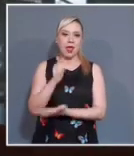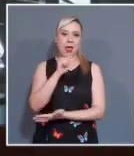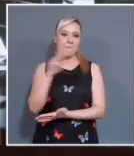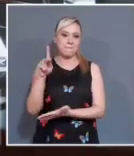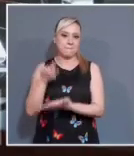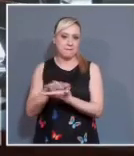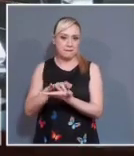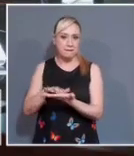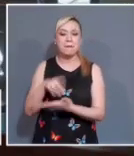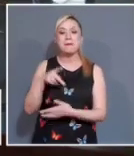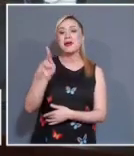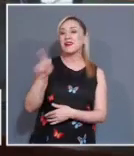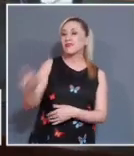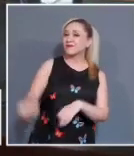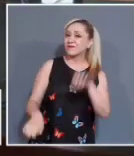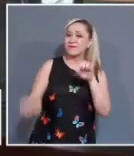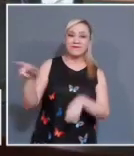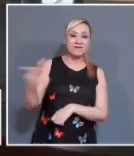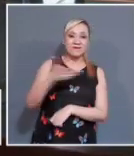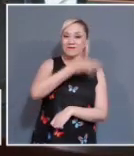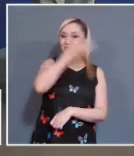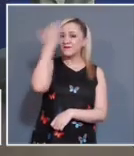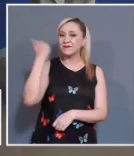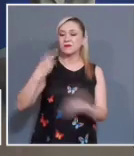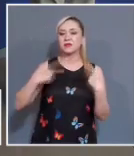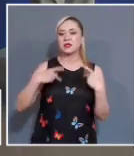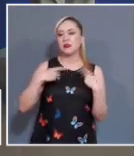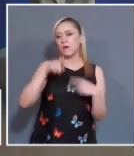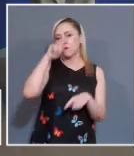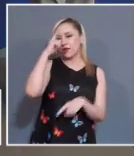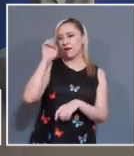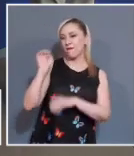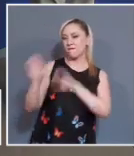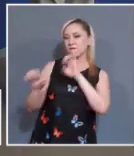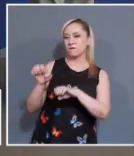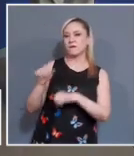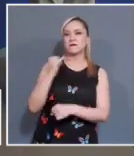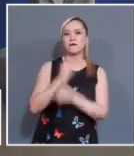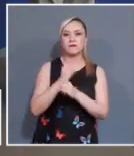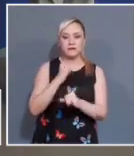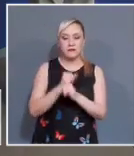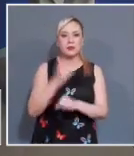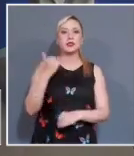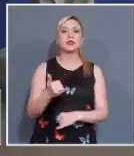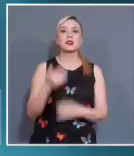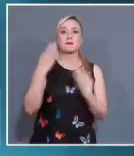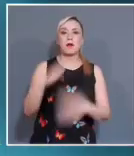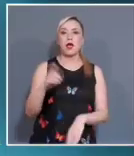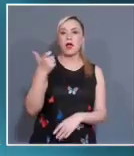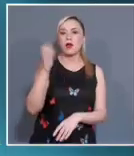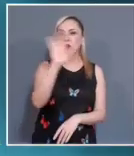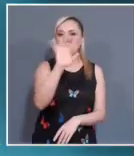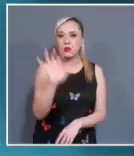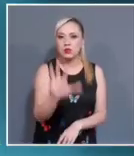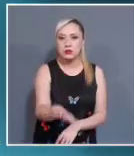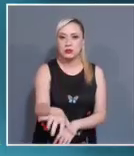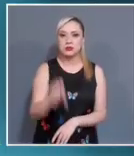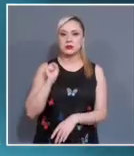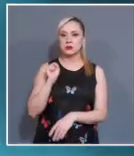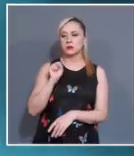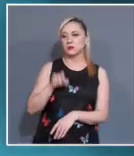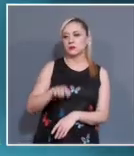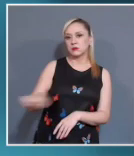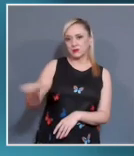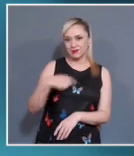blanco fácil para los estafadores, tanto en Internet como en los cajeros de instituciones bancarias. Entonces, de ninguna